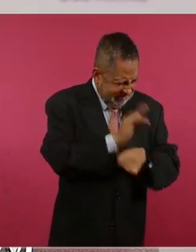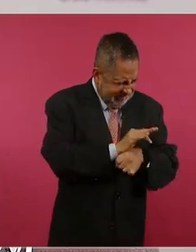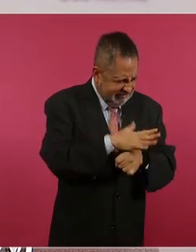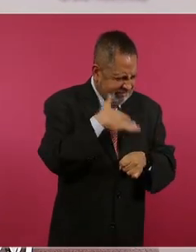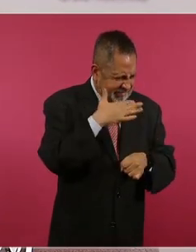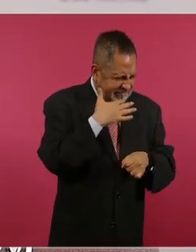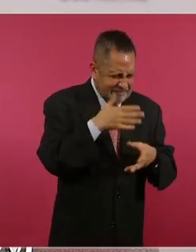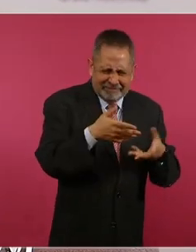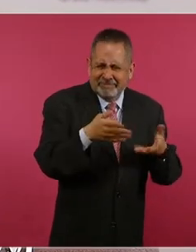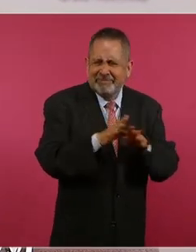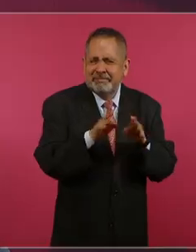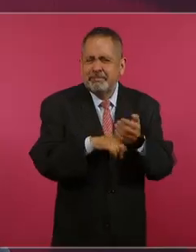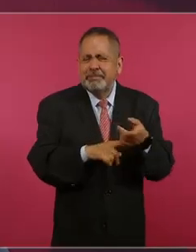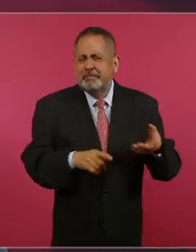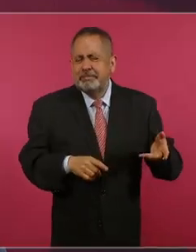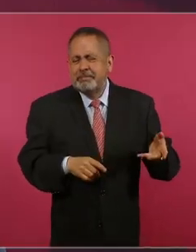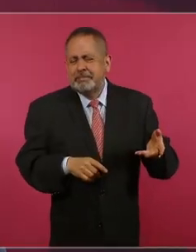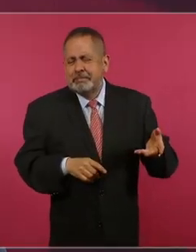corrupción.